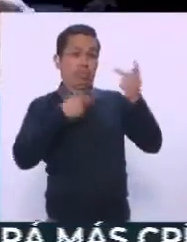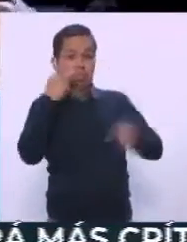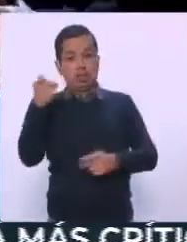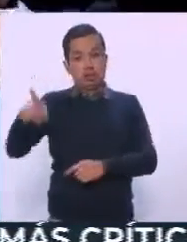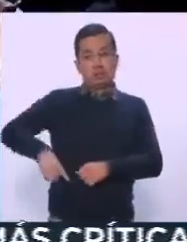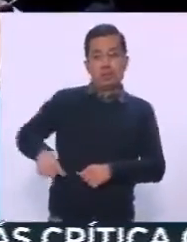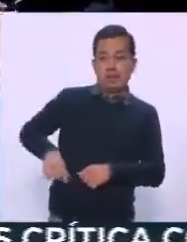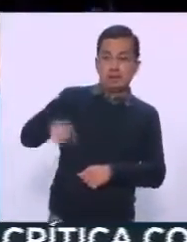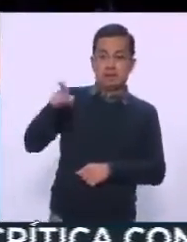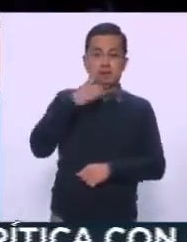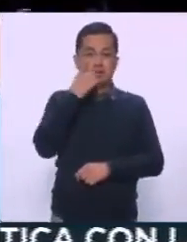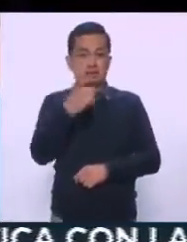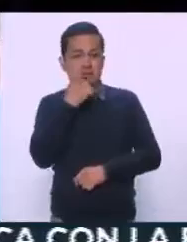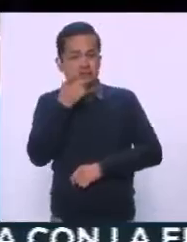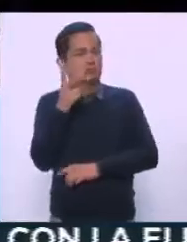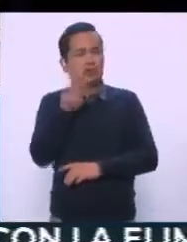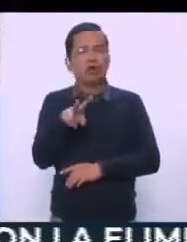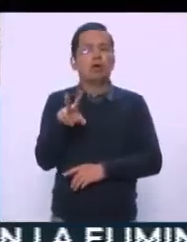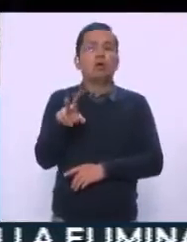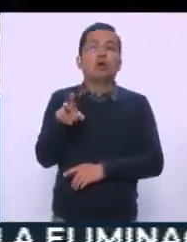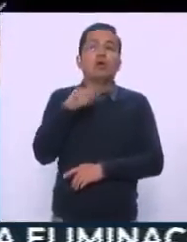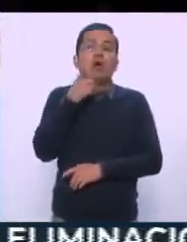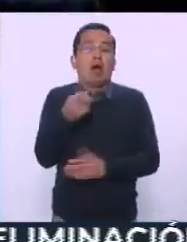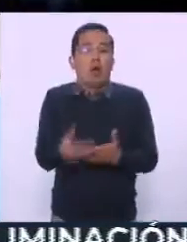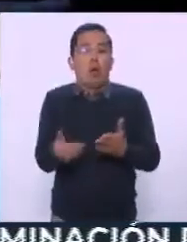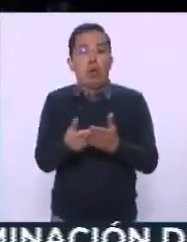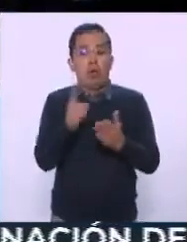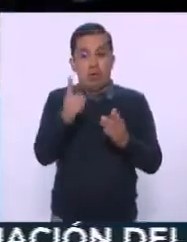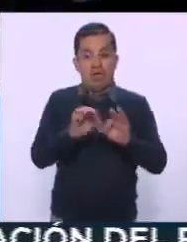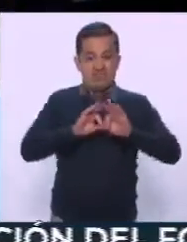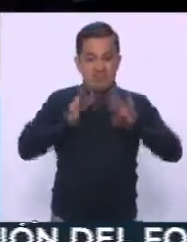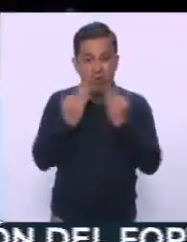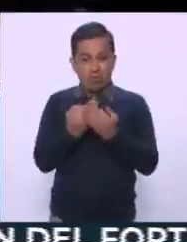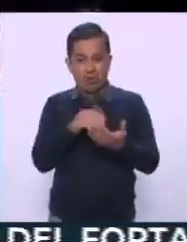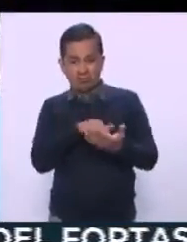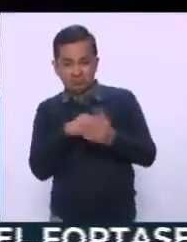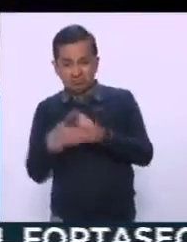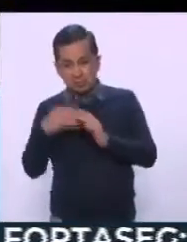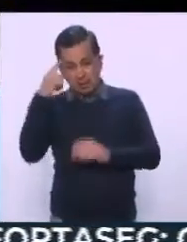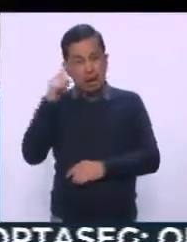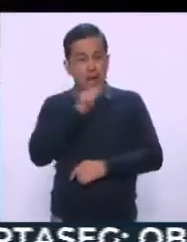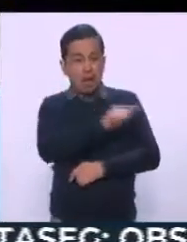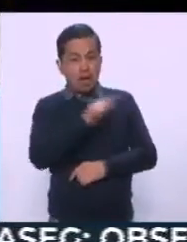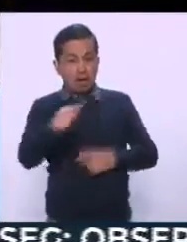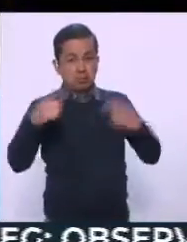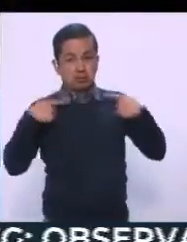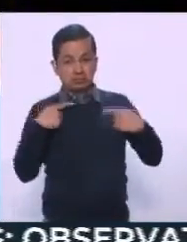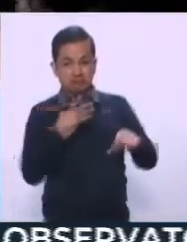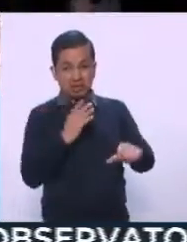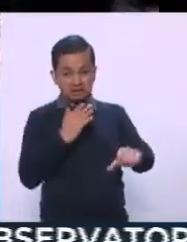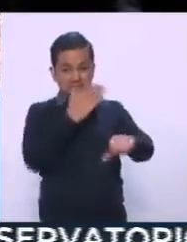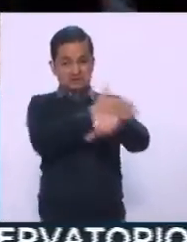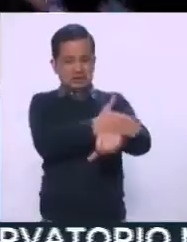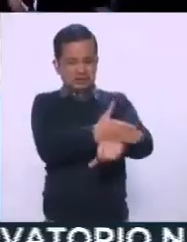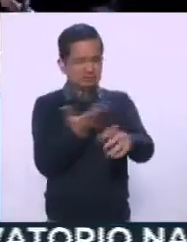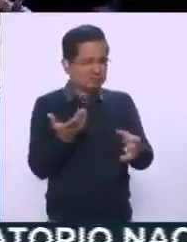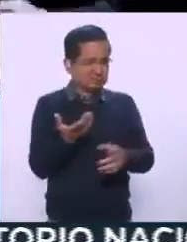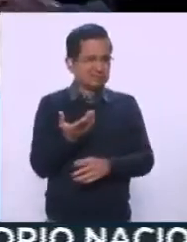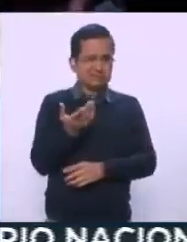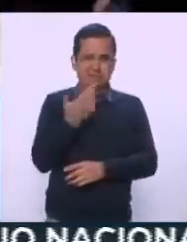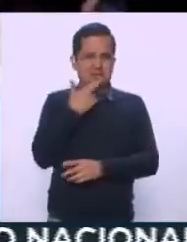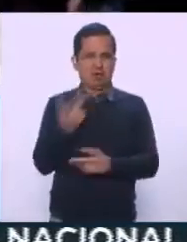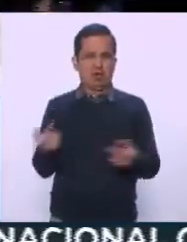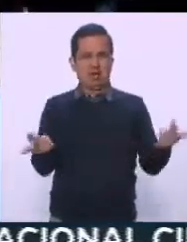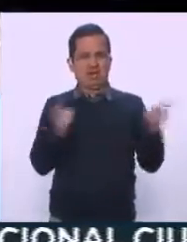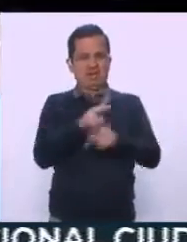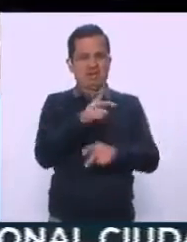si vamos a utilizar una estrategia que sancione a las personas en lugar de generar condiciones para